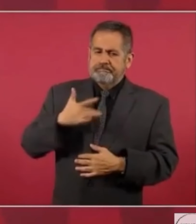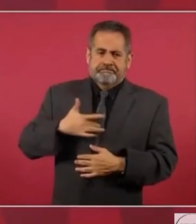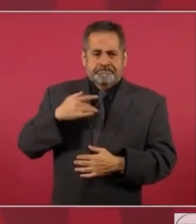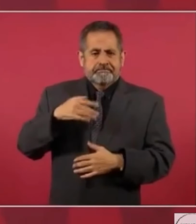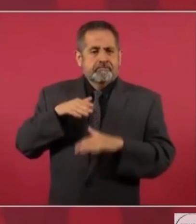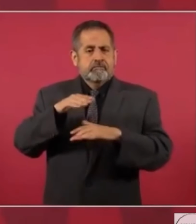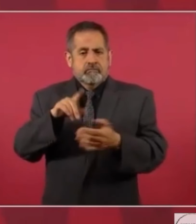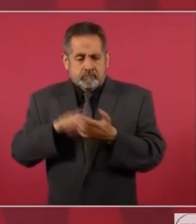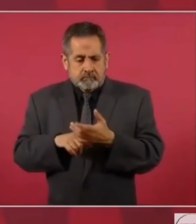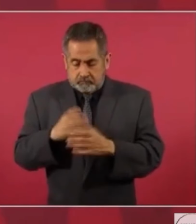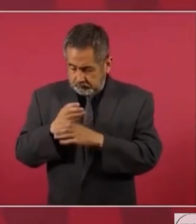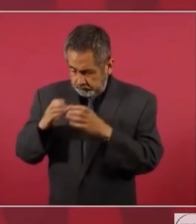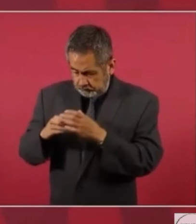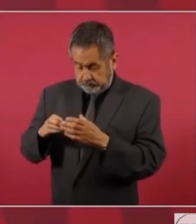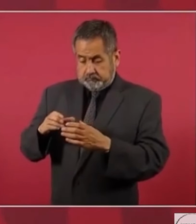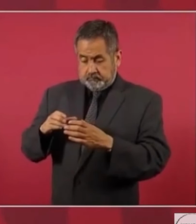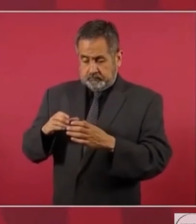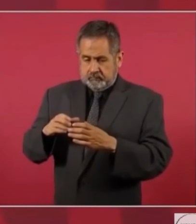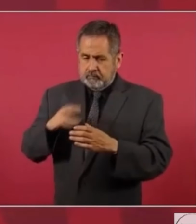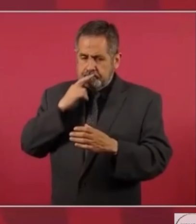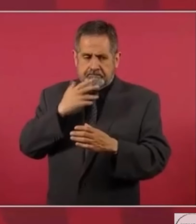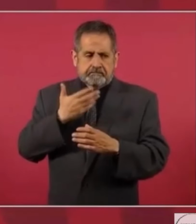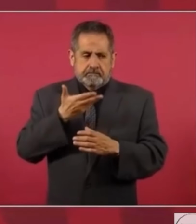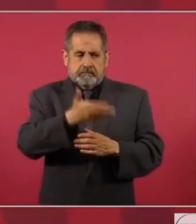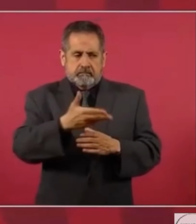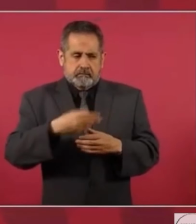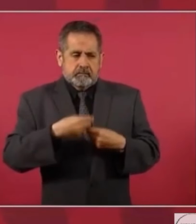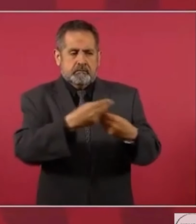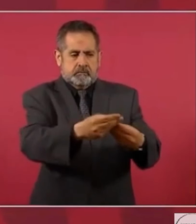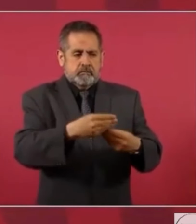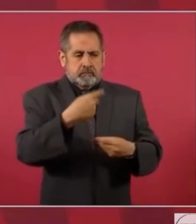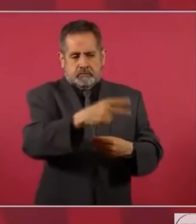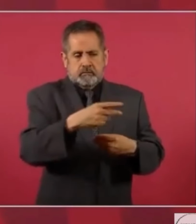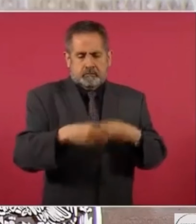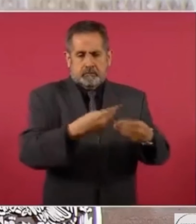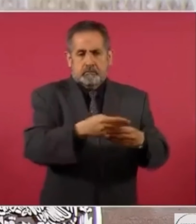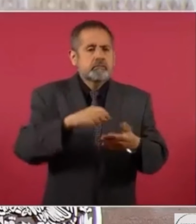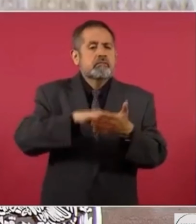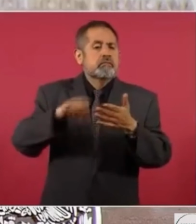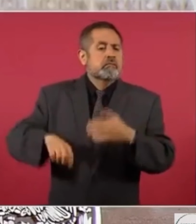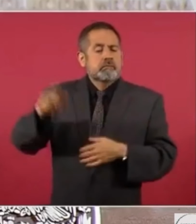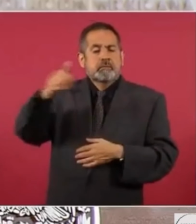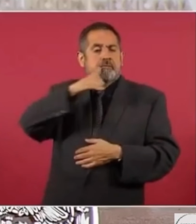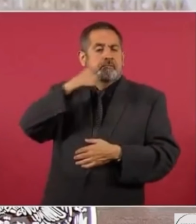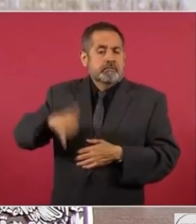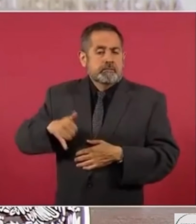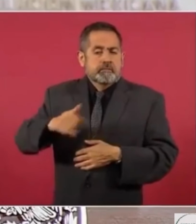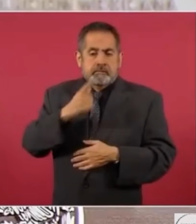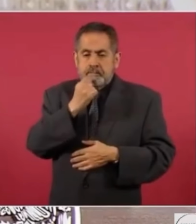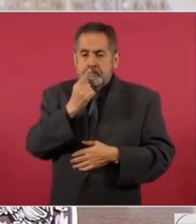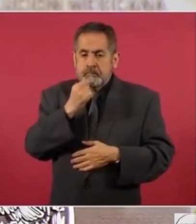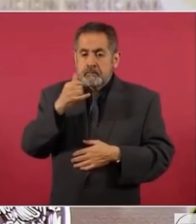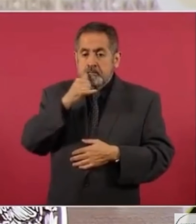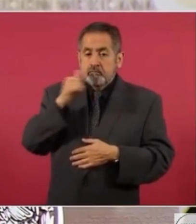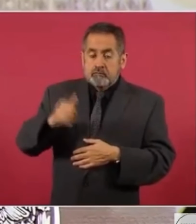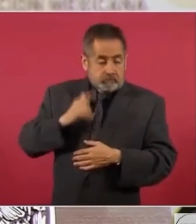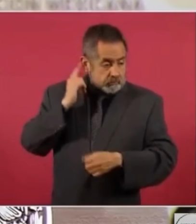acerca de la devolución de estas piezas. Hay policías como la italiana, sí, como